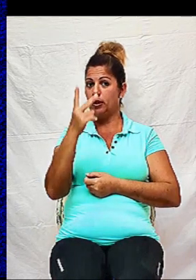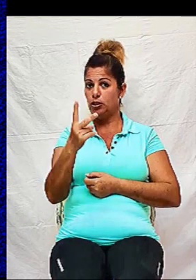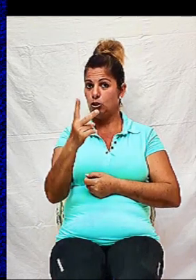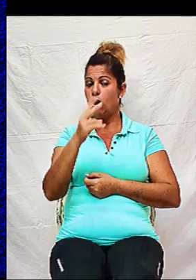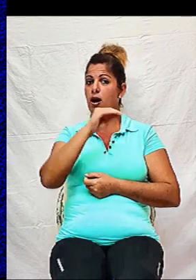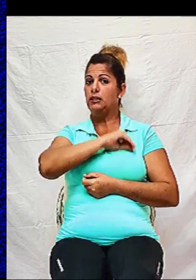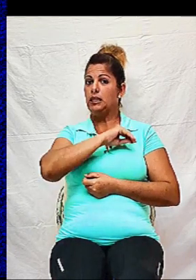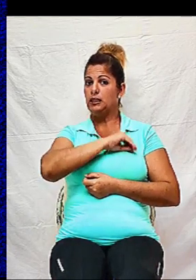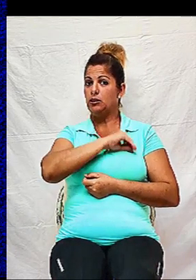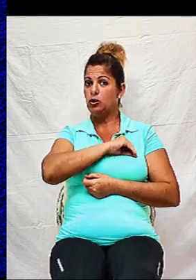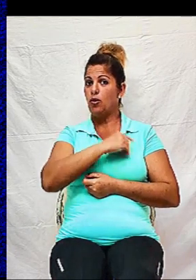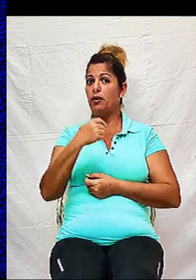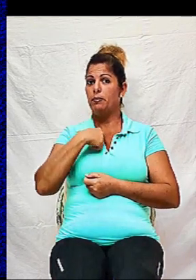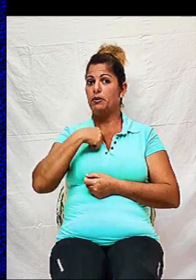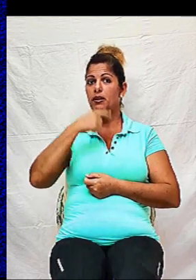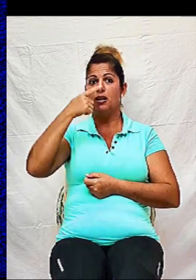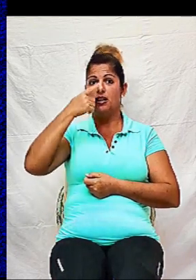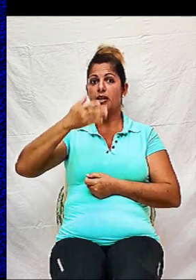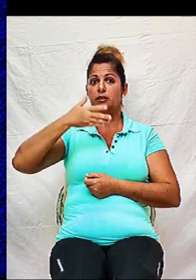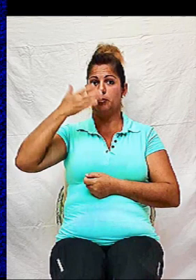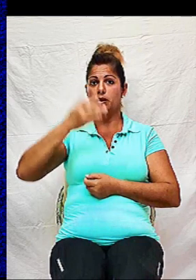mi respiración.